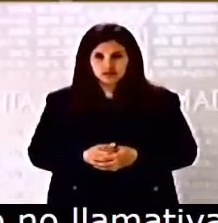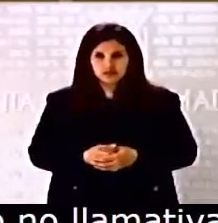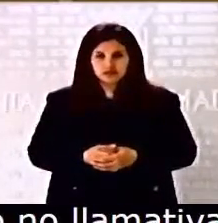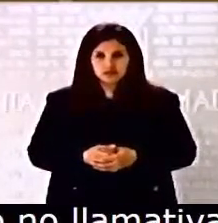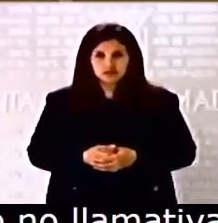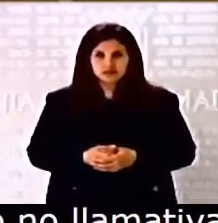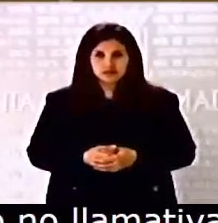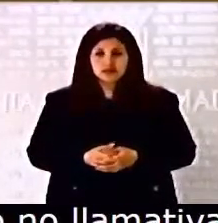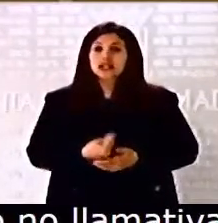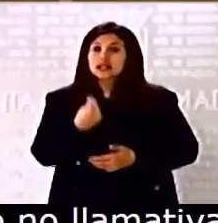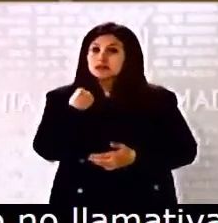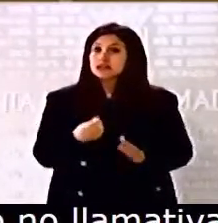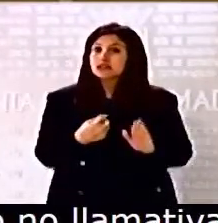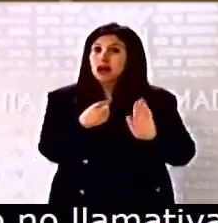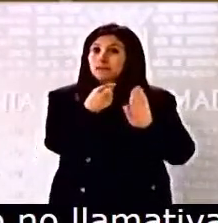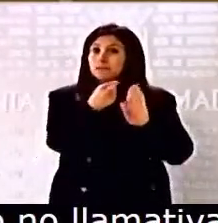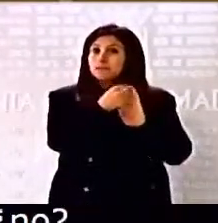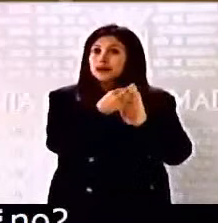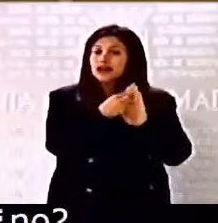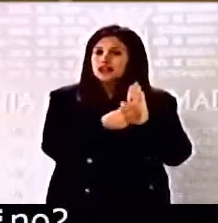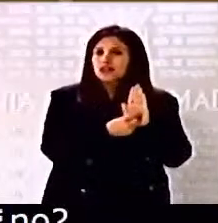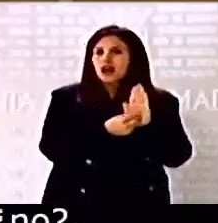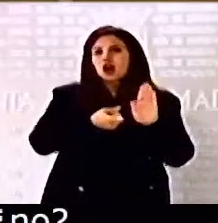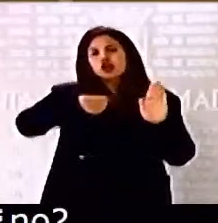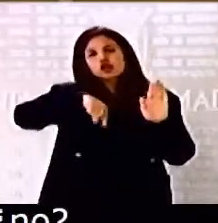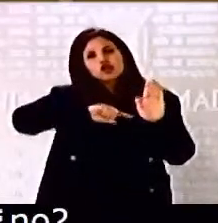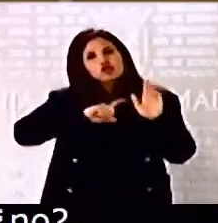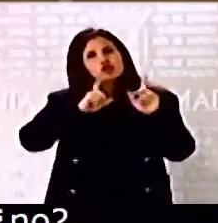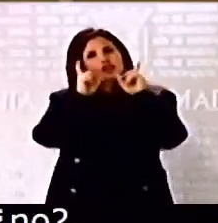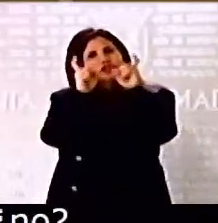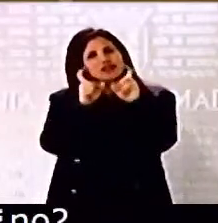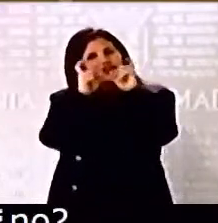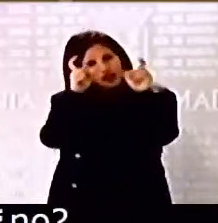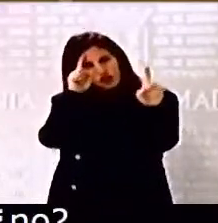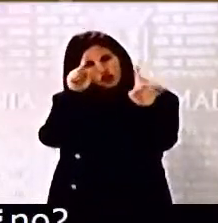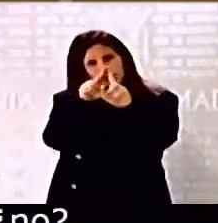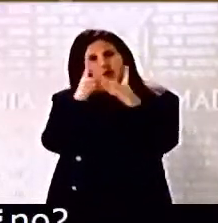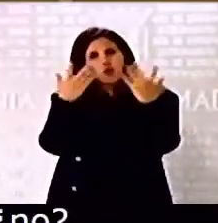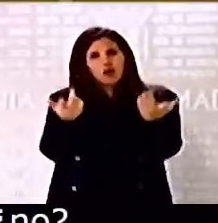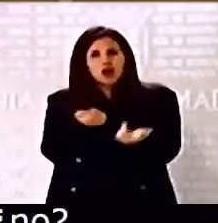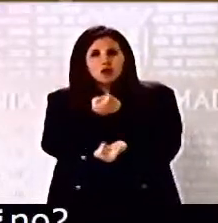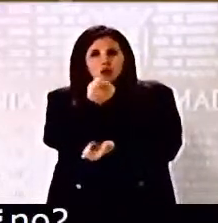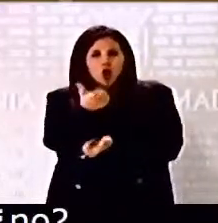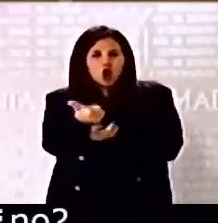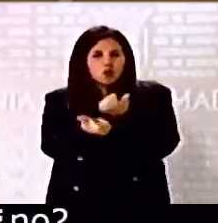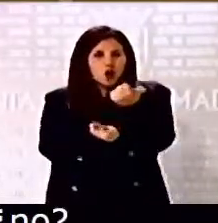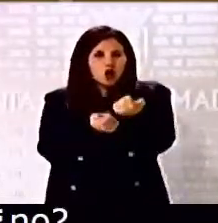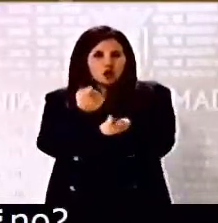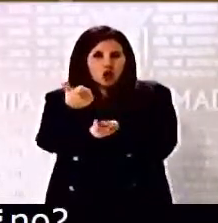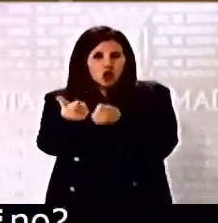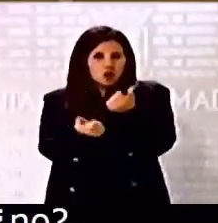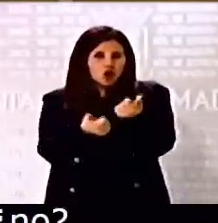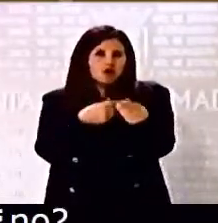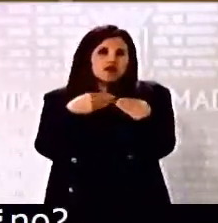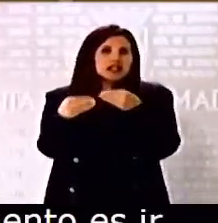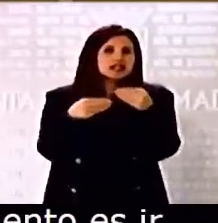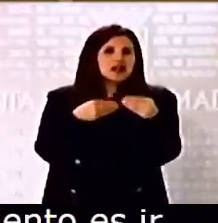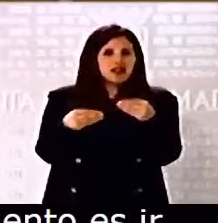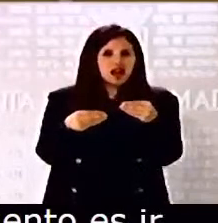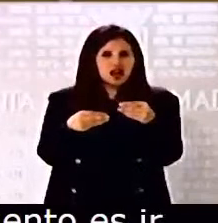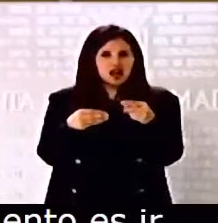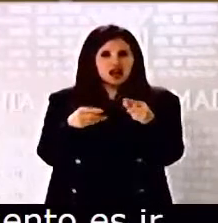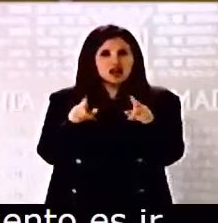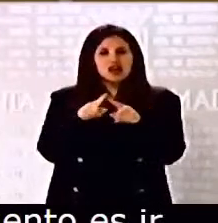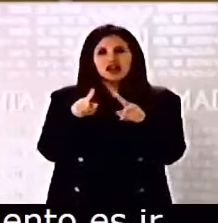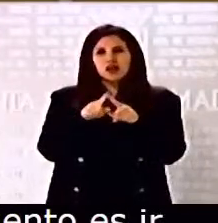Con esa medida, lo que hemos intentado en todo momento es ir flexibilizando, en ningún caso desescalando, porque no se puede